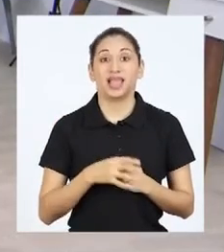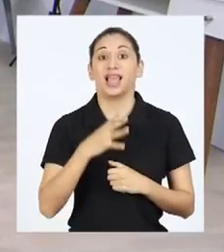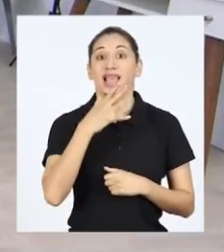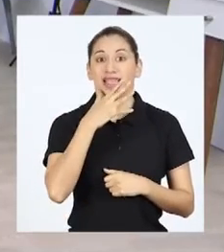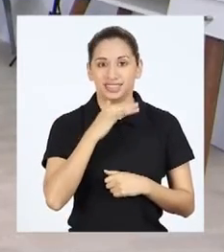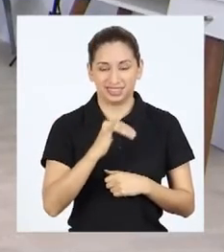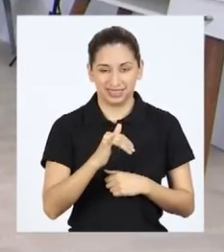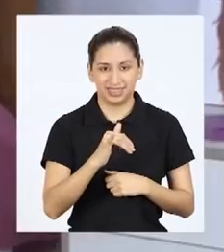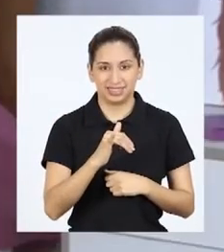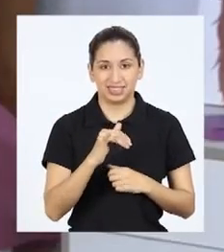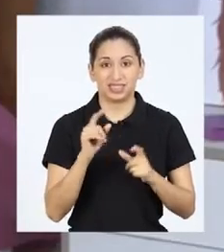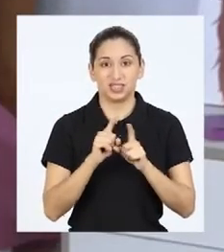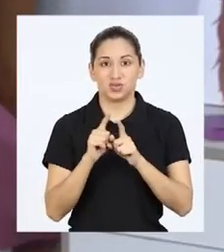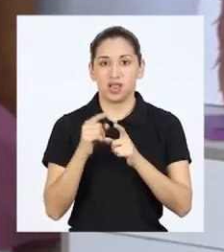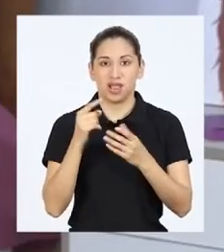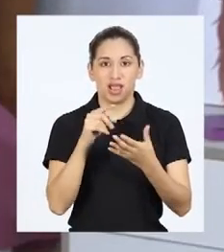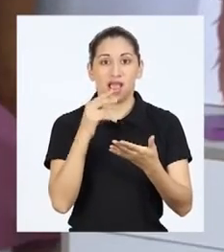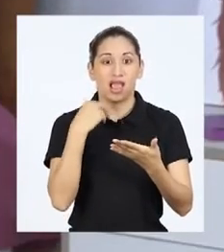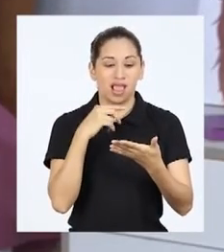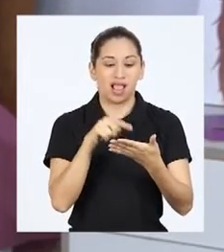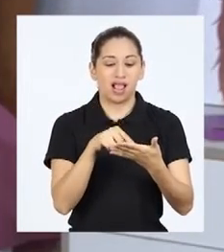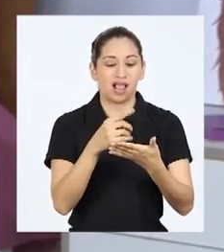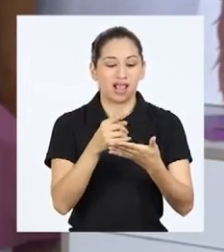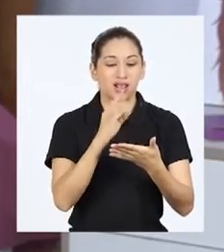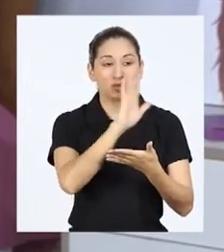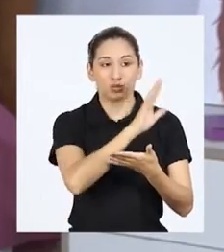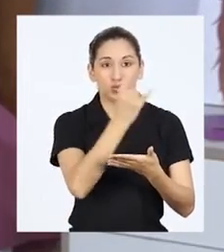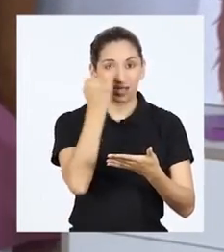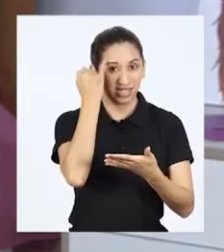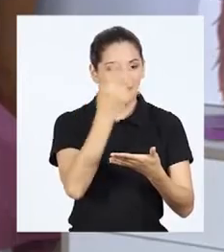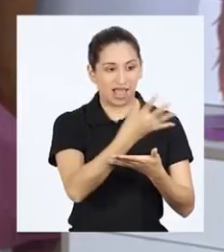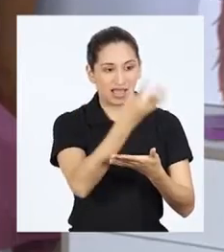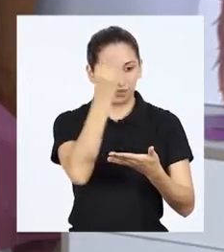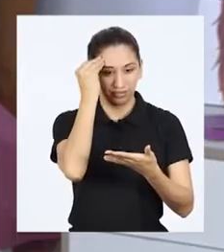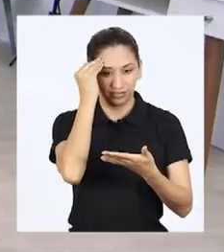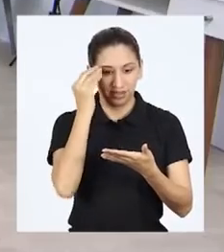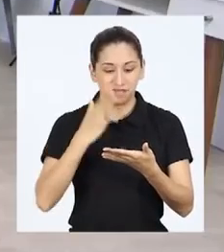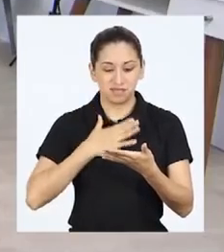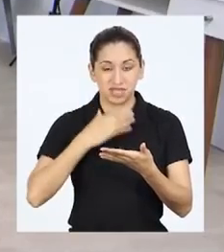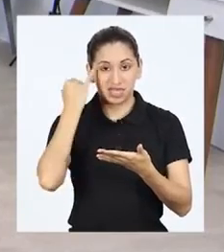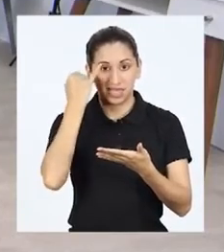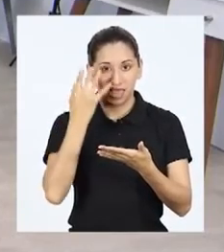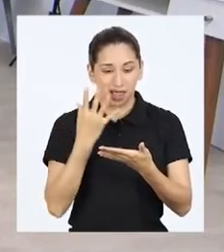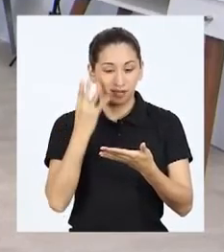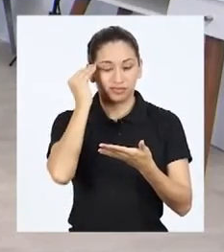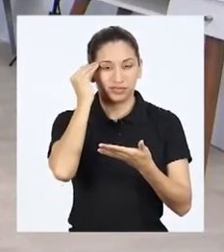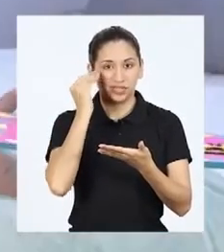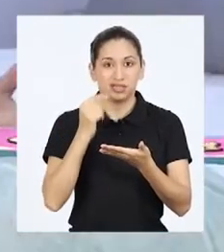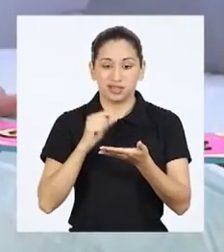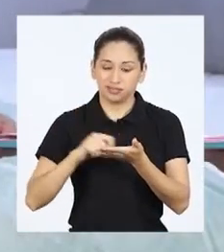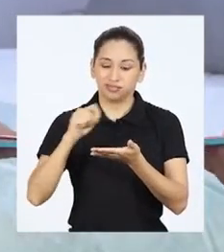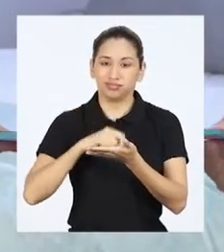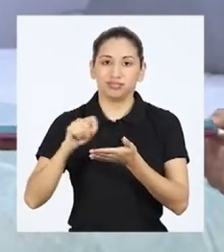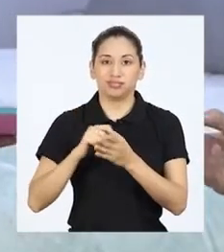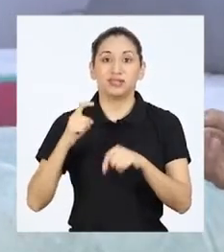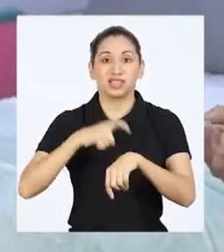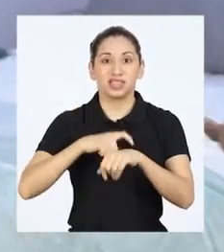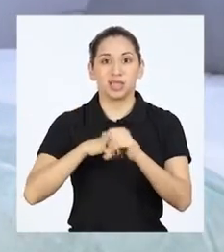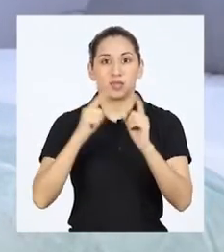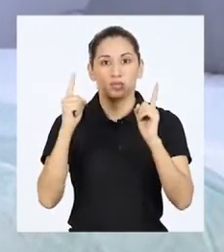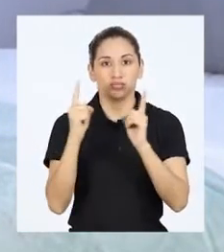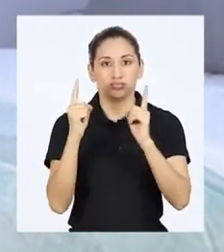Así retroalimentarán las ideas y el tiempo será cada vez más corto para escribir.